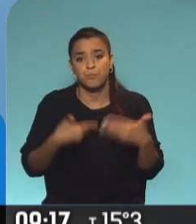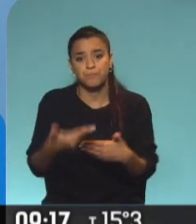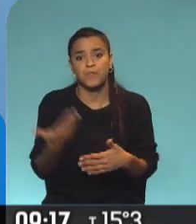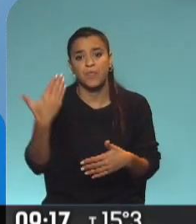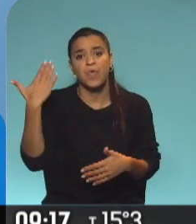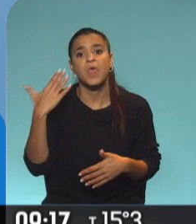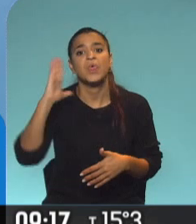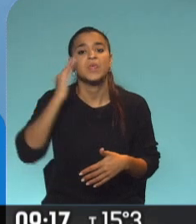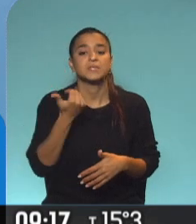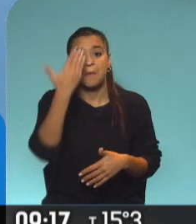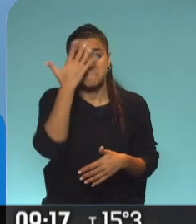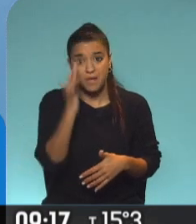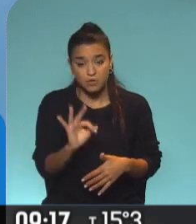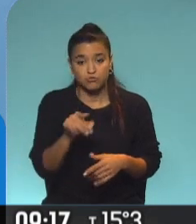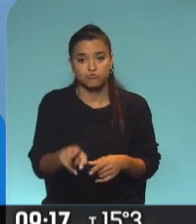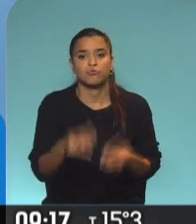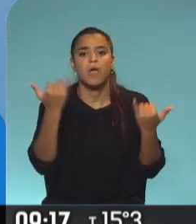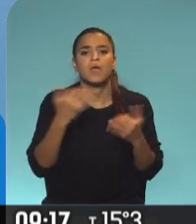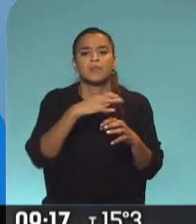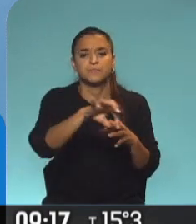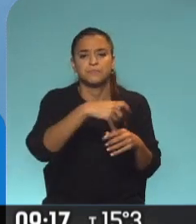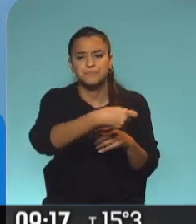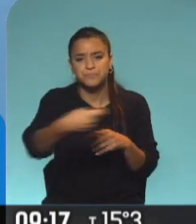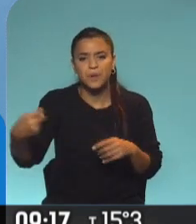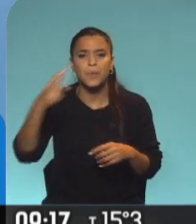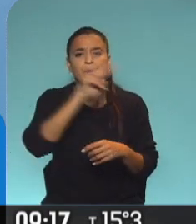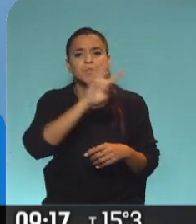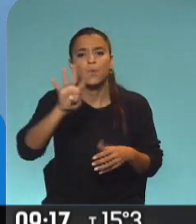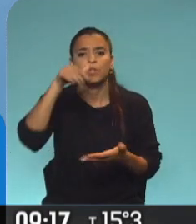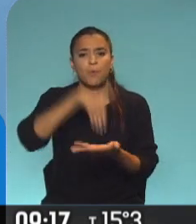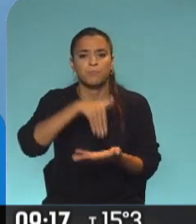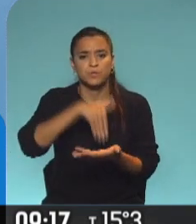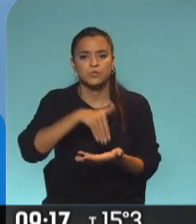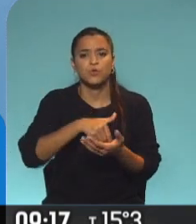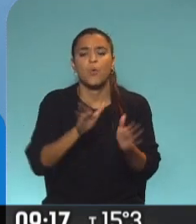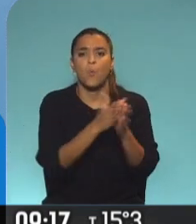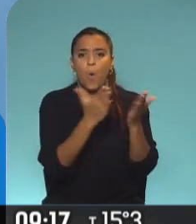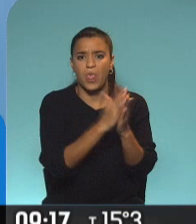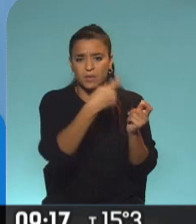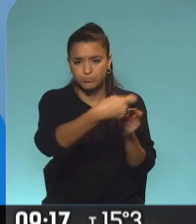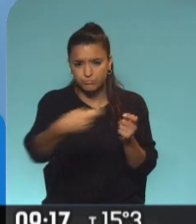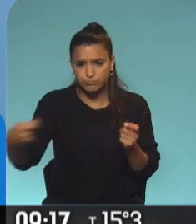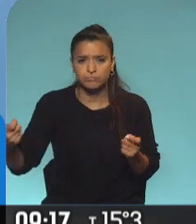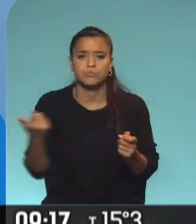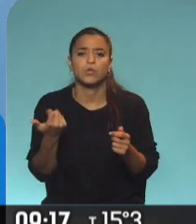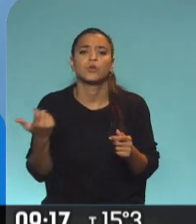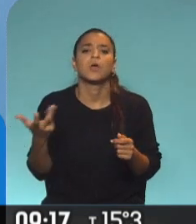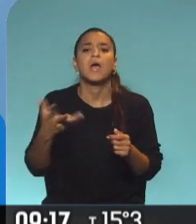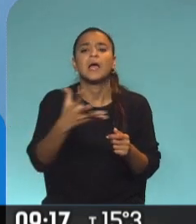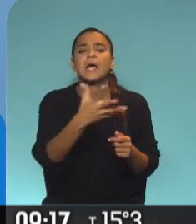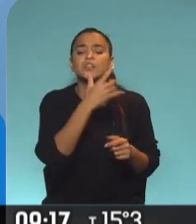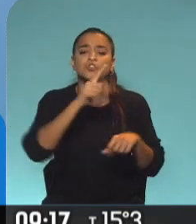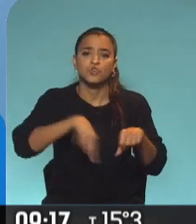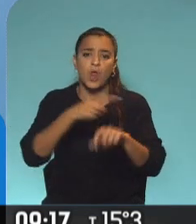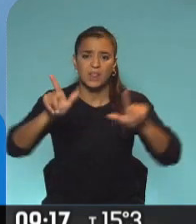desde el 16 de marzo, se han distribuido ya más de 24 millones de cuadernos, se emiten diariamente 14 horas